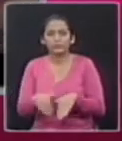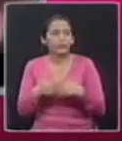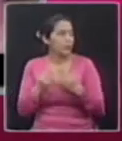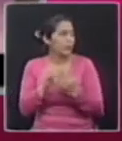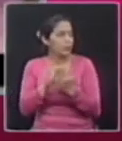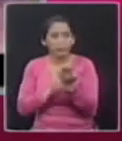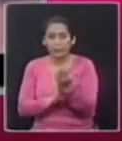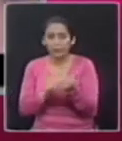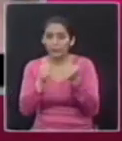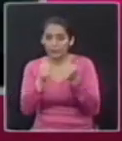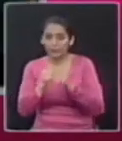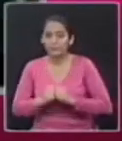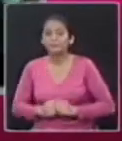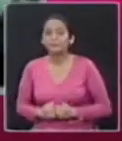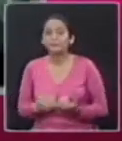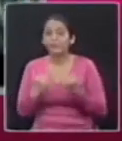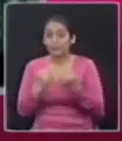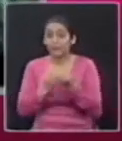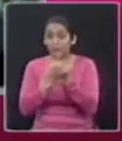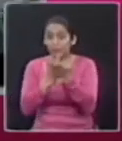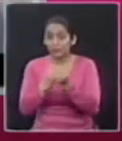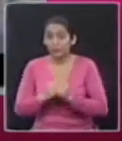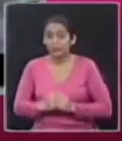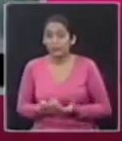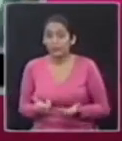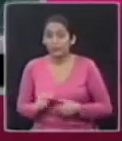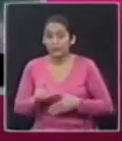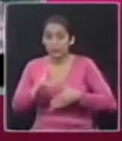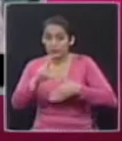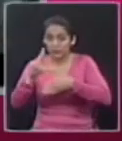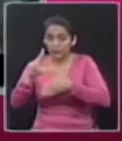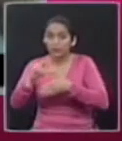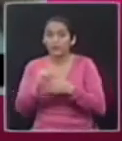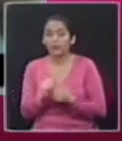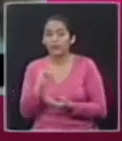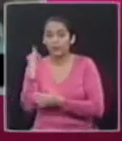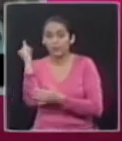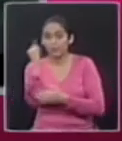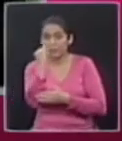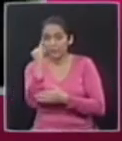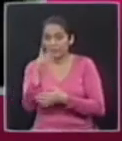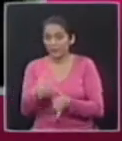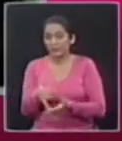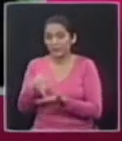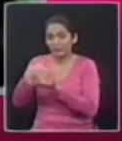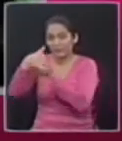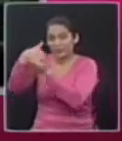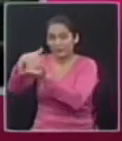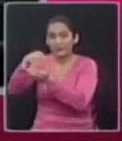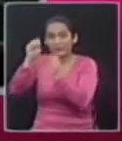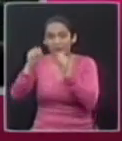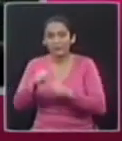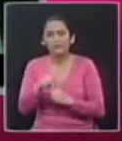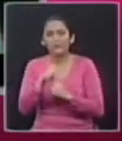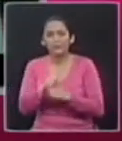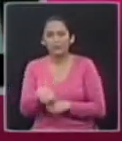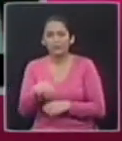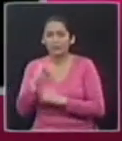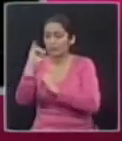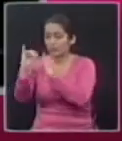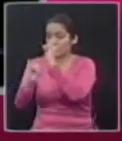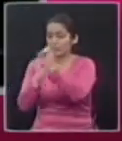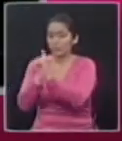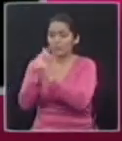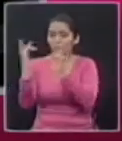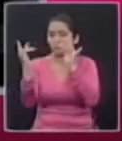quiero recordarles a nuestros amigos televidentes que Premios Latinoamérica Verde será transmitido, como lo decía Camila, en vivo a nivel internacional vía